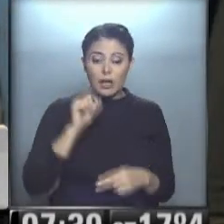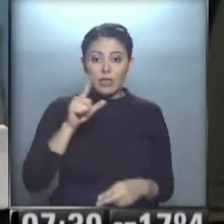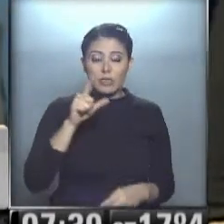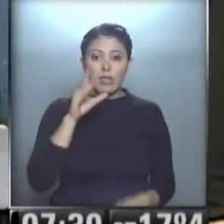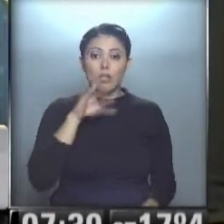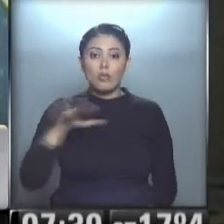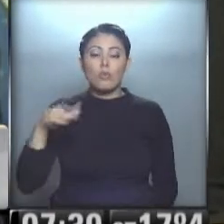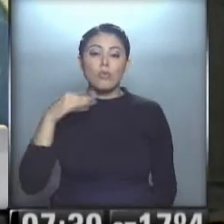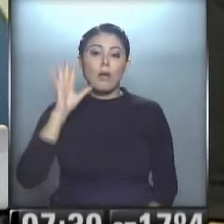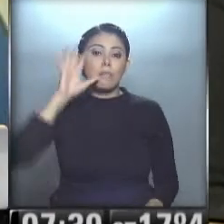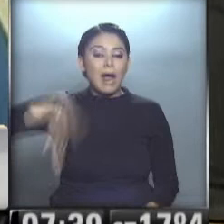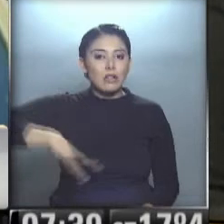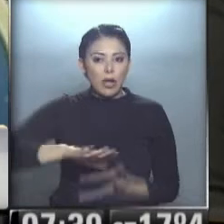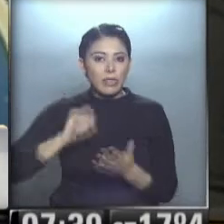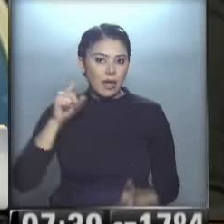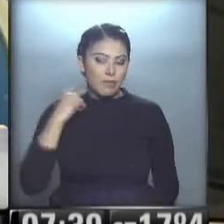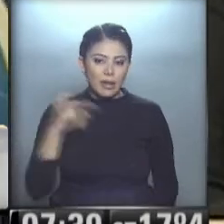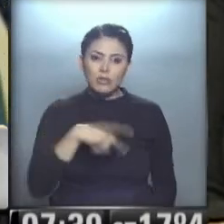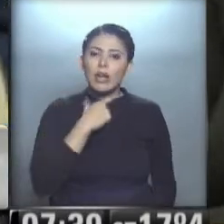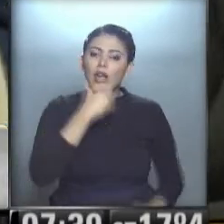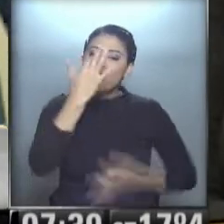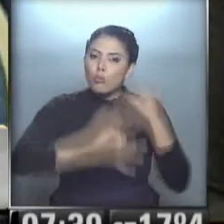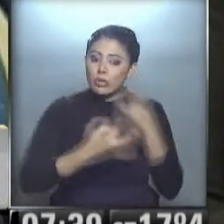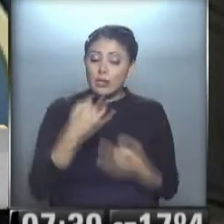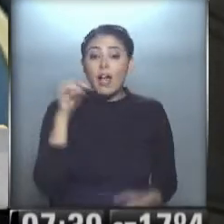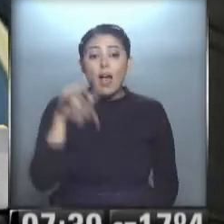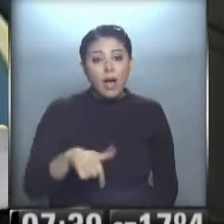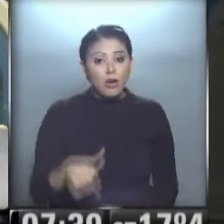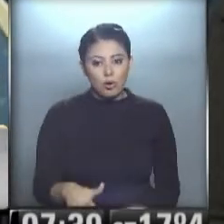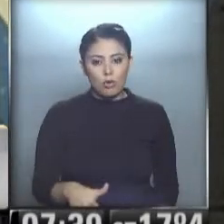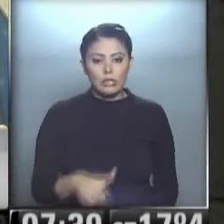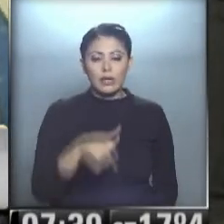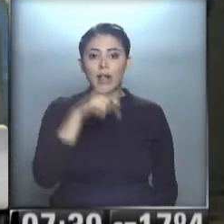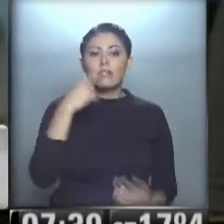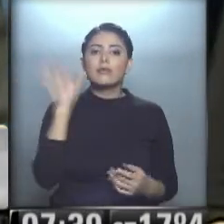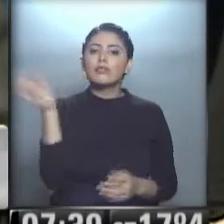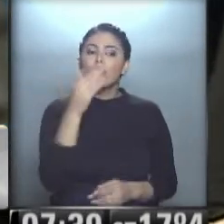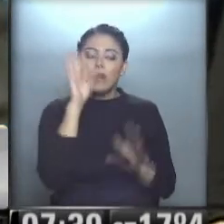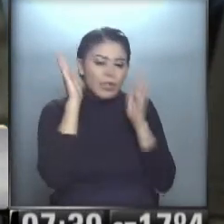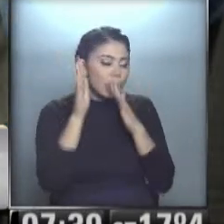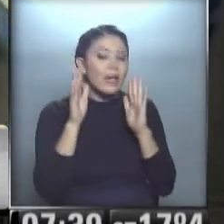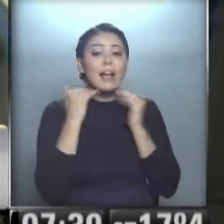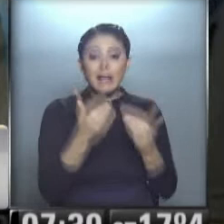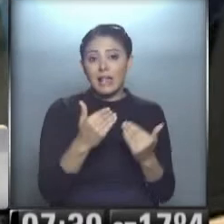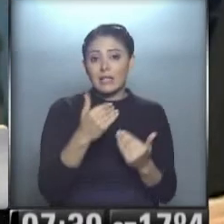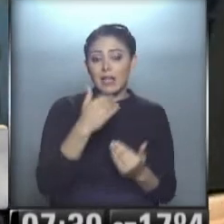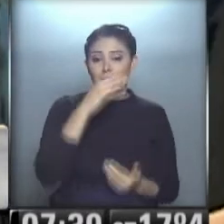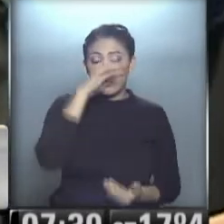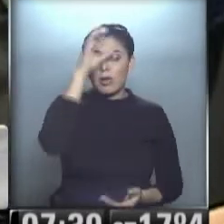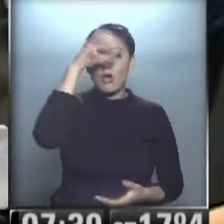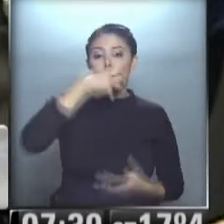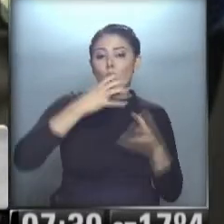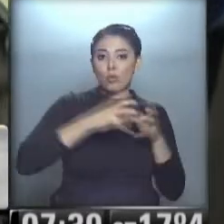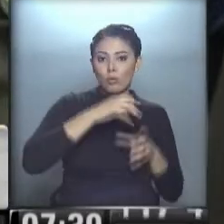barcelona para reclamar justicia sabemos que ahora escuchando gracias a la querella de argentina aseguran